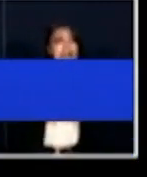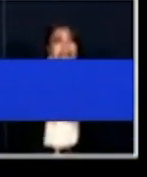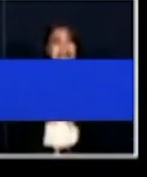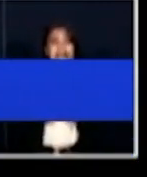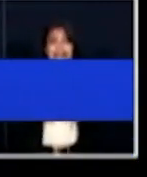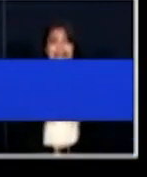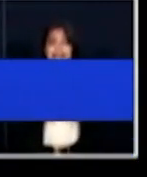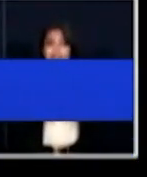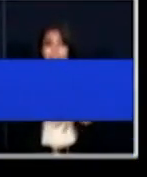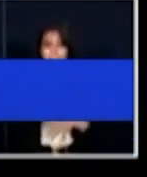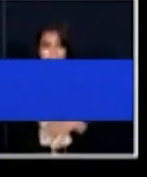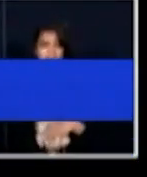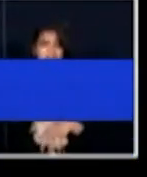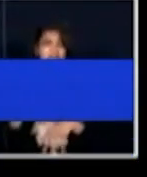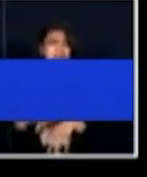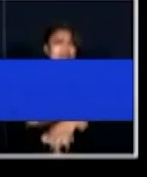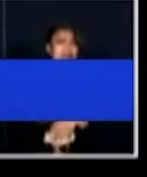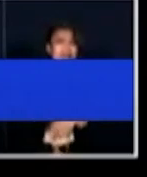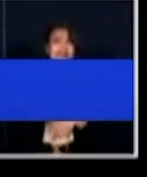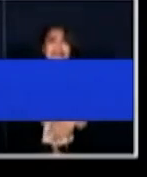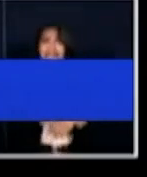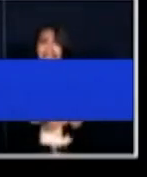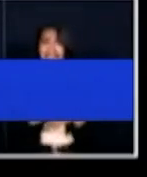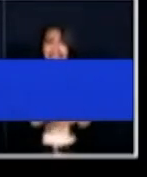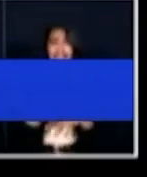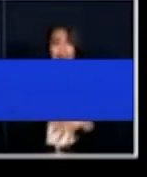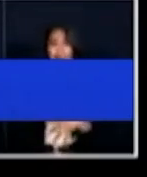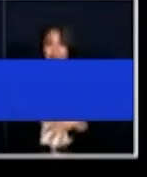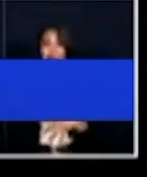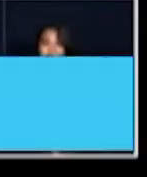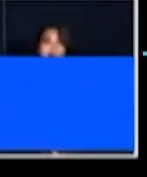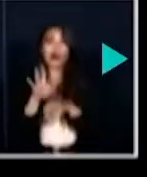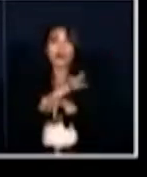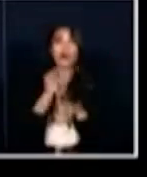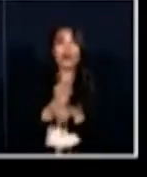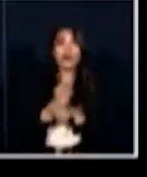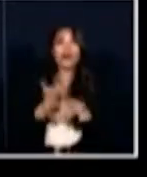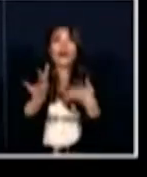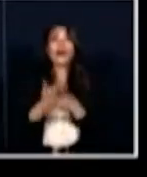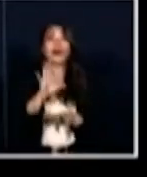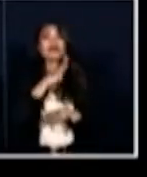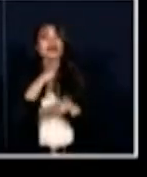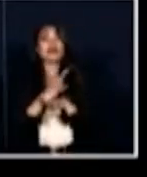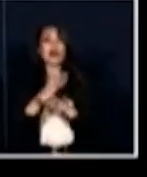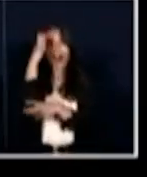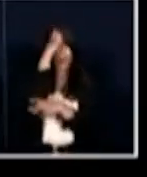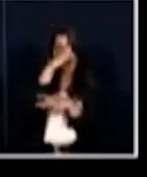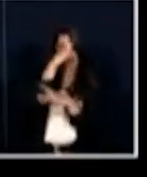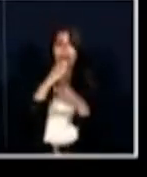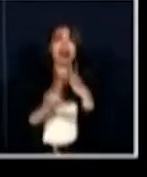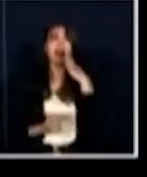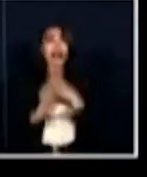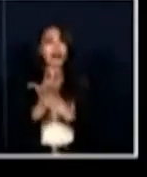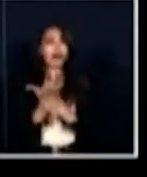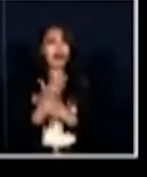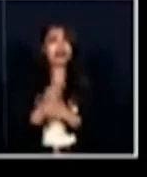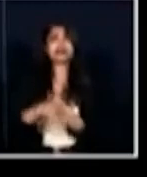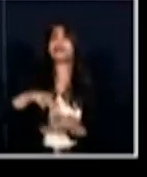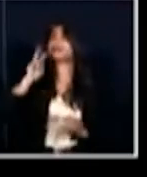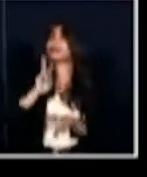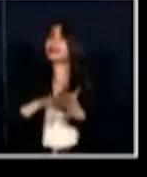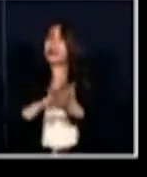de volver a caminar de volver a vivir nuevas experiencias y me siento